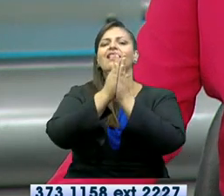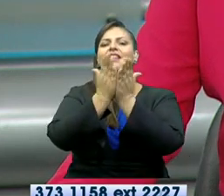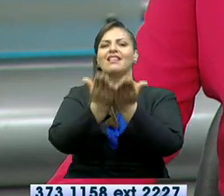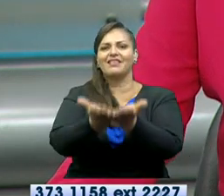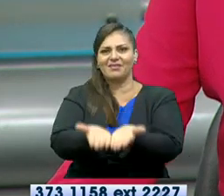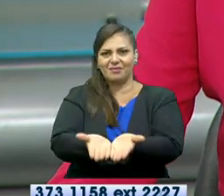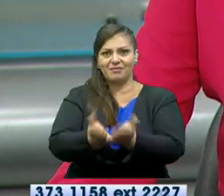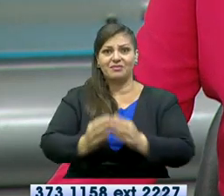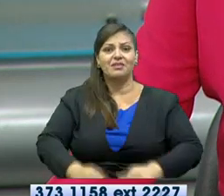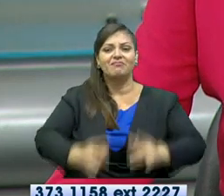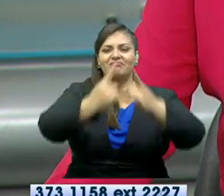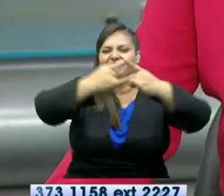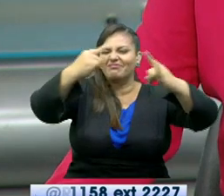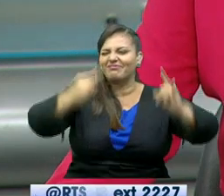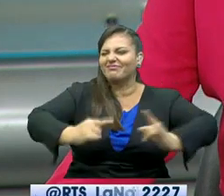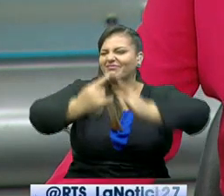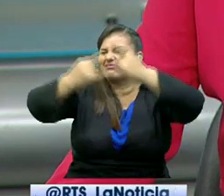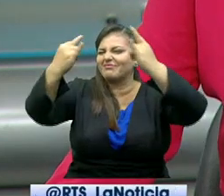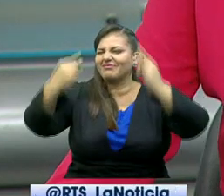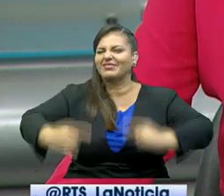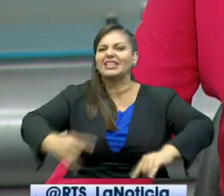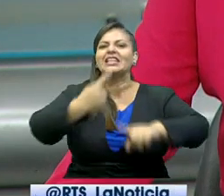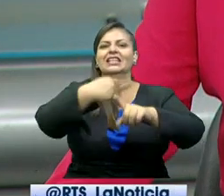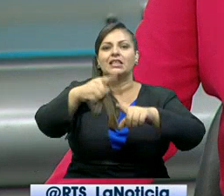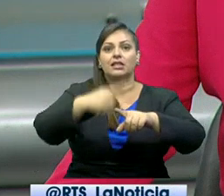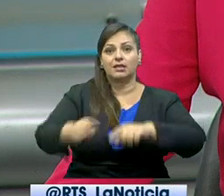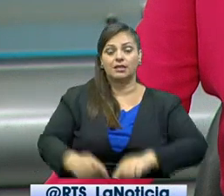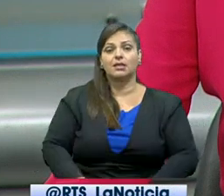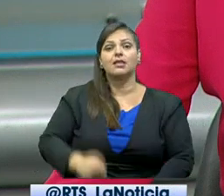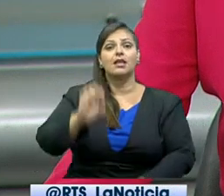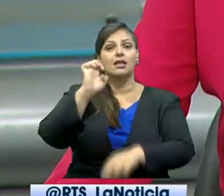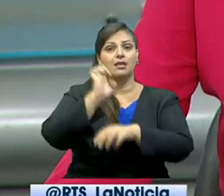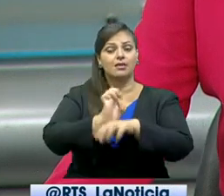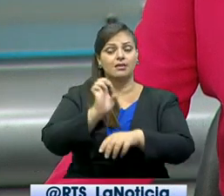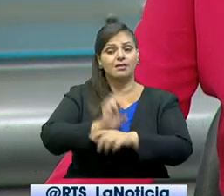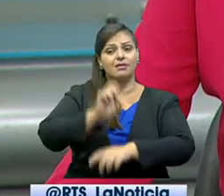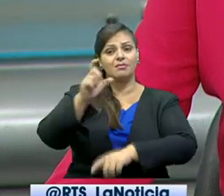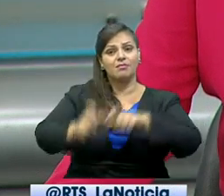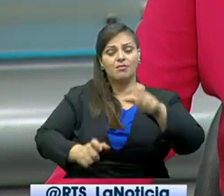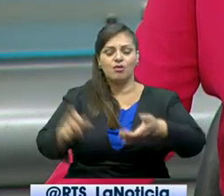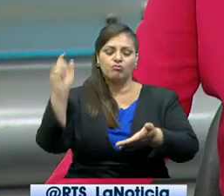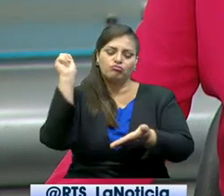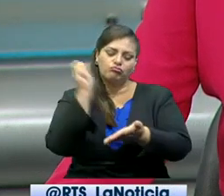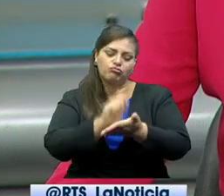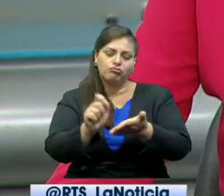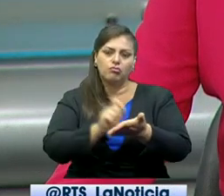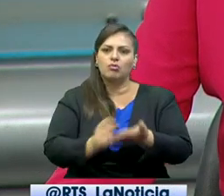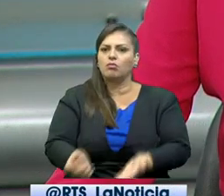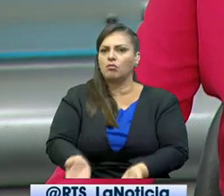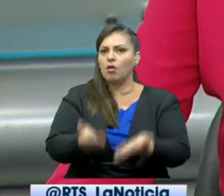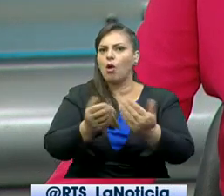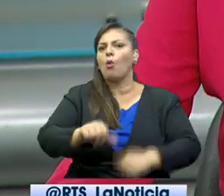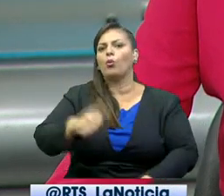y 14 internacionales. Además, se contará por primera vez con un stand especial para no